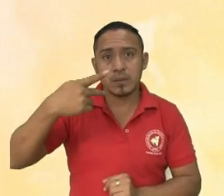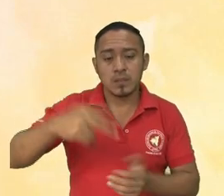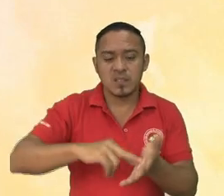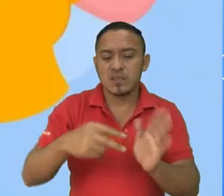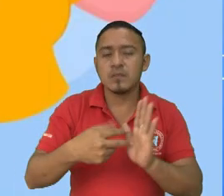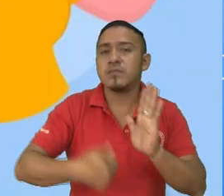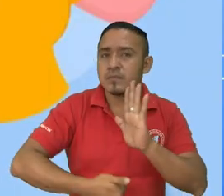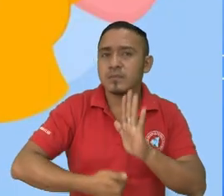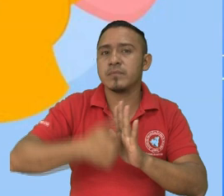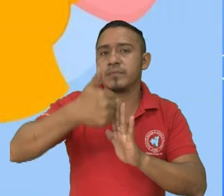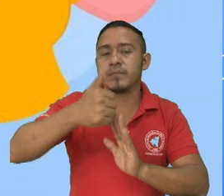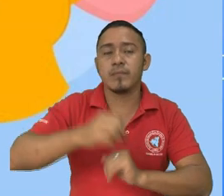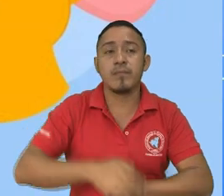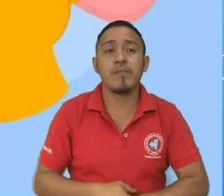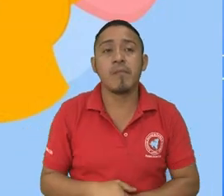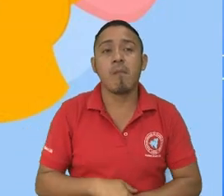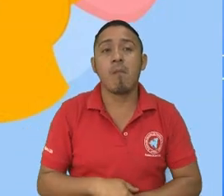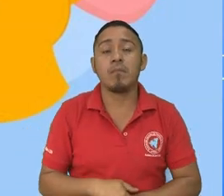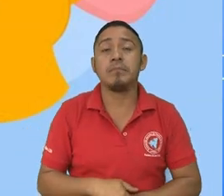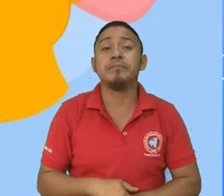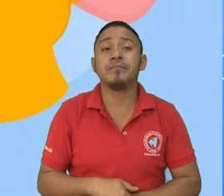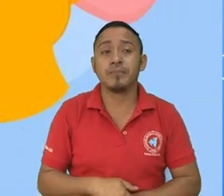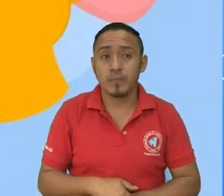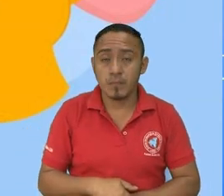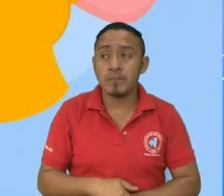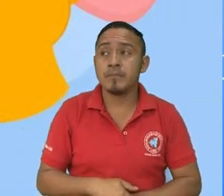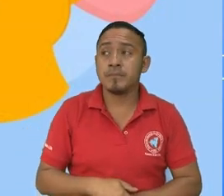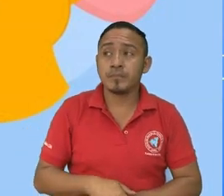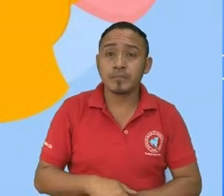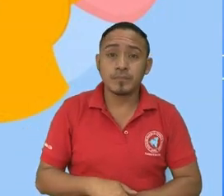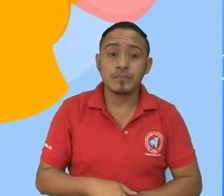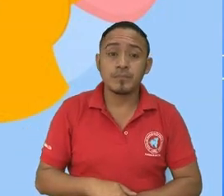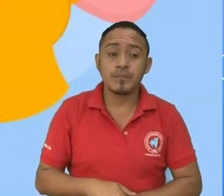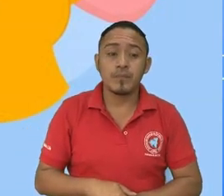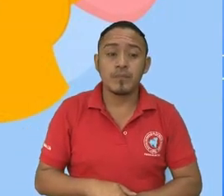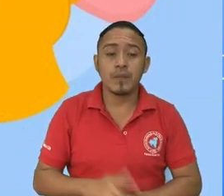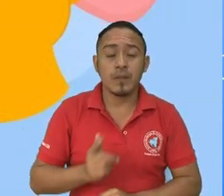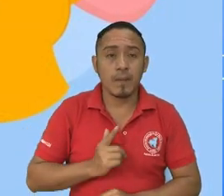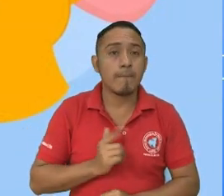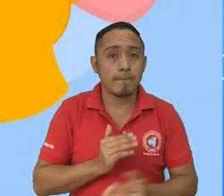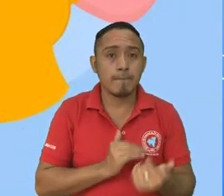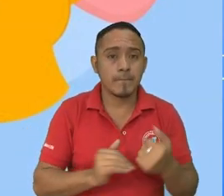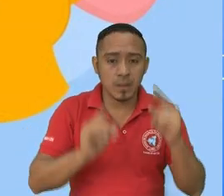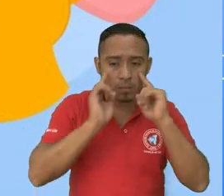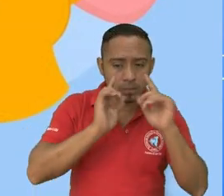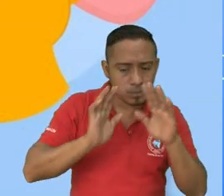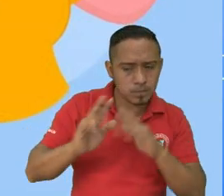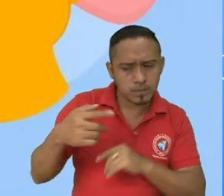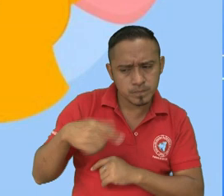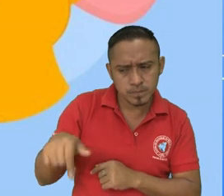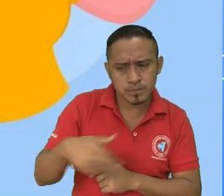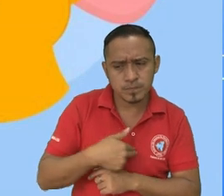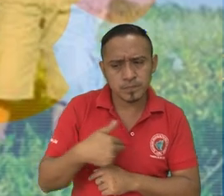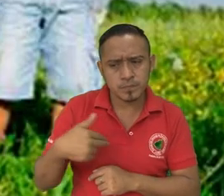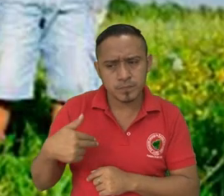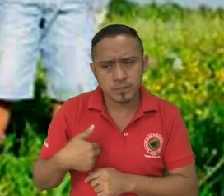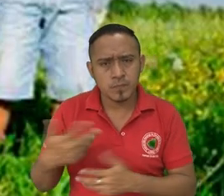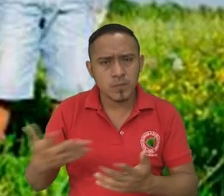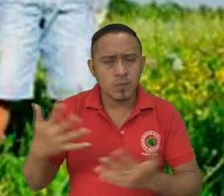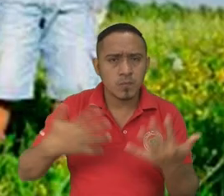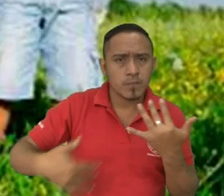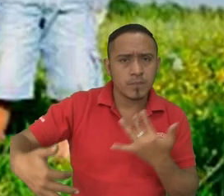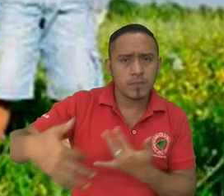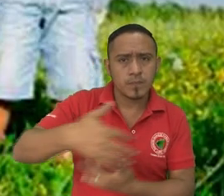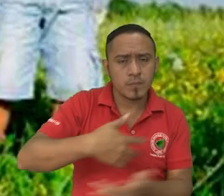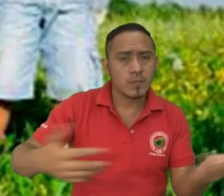concepto? Bueno, estar más pendiente del niño, ver qué hace, cómo actúa,